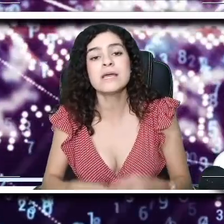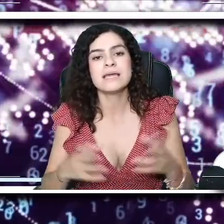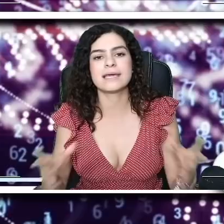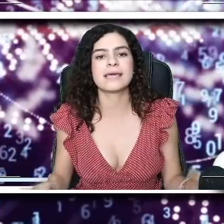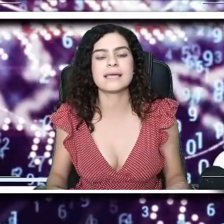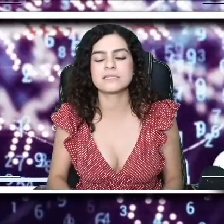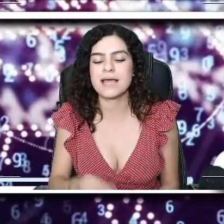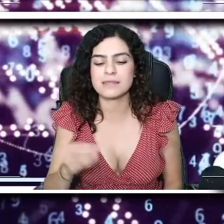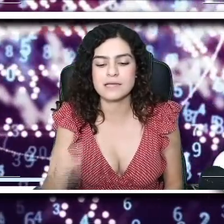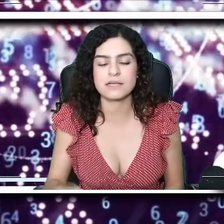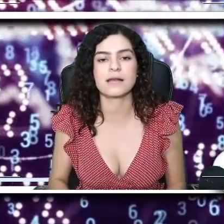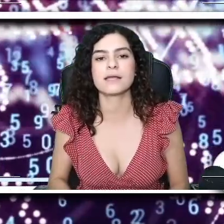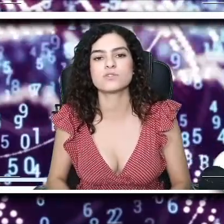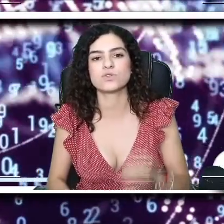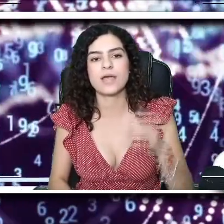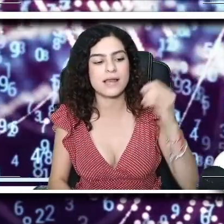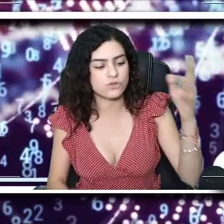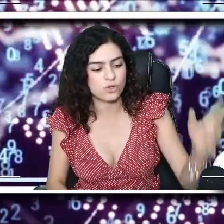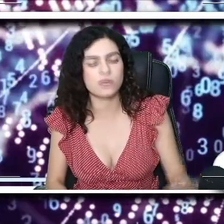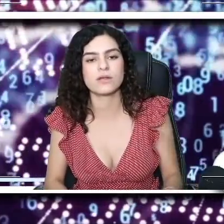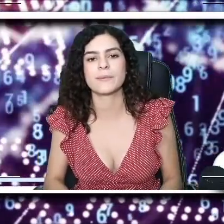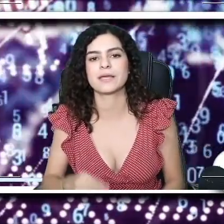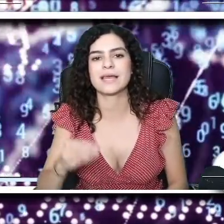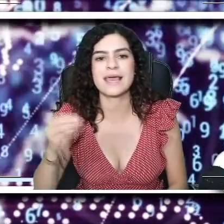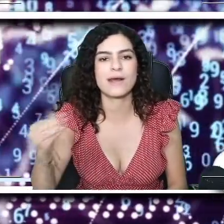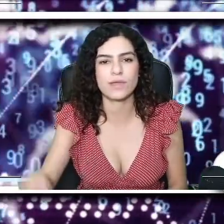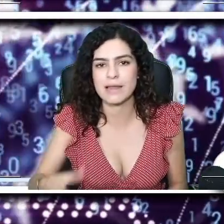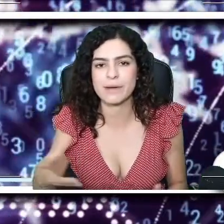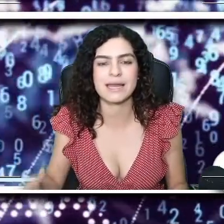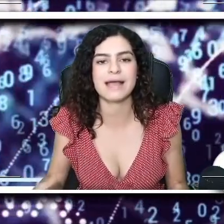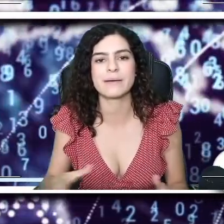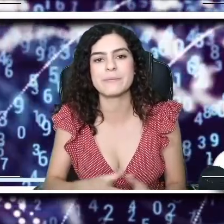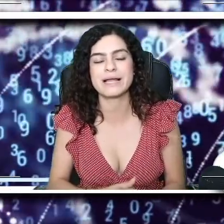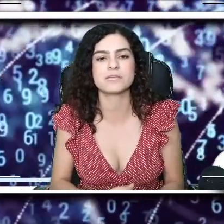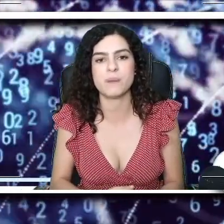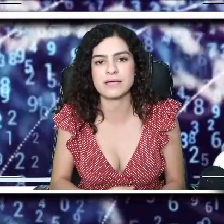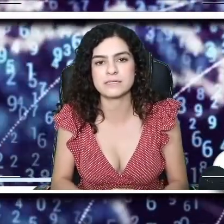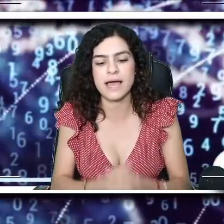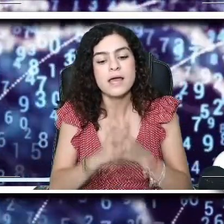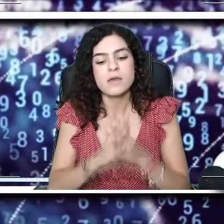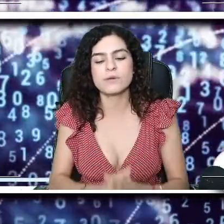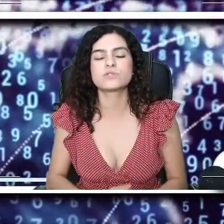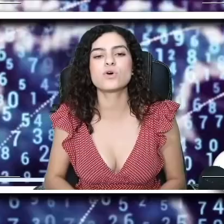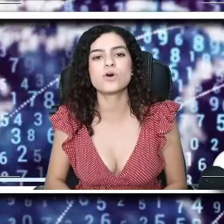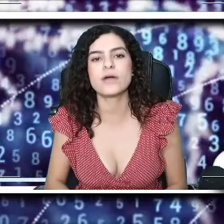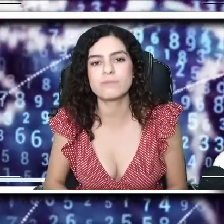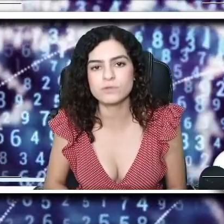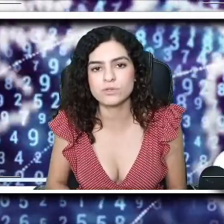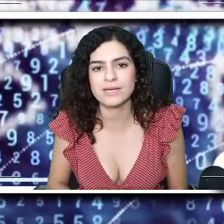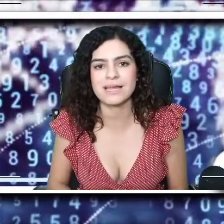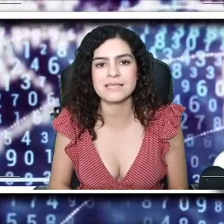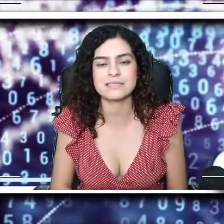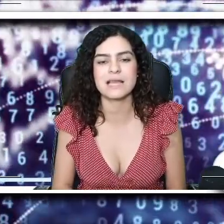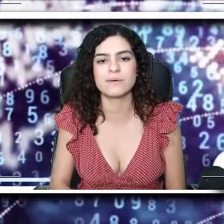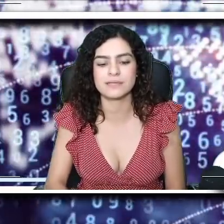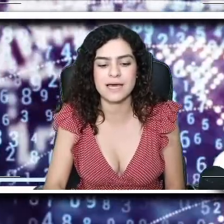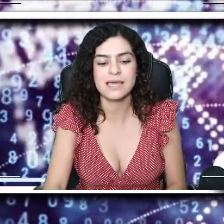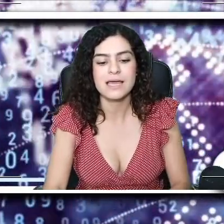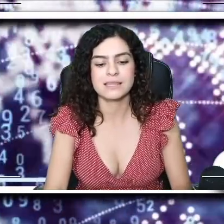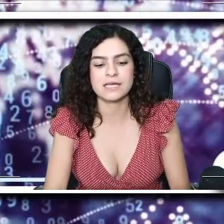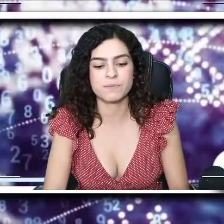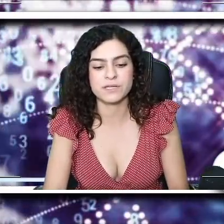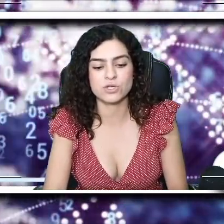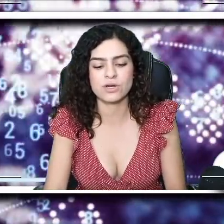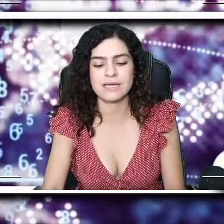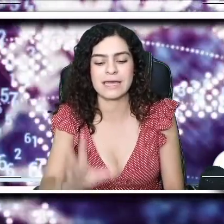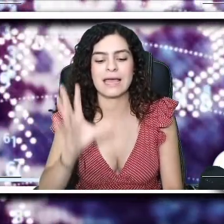opinión, y que ya sea a través de las redes sociales, oyendo la mañanera o de la manera que más les parezca, pues todo el mundo tiene esta libertad